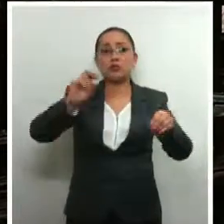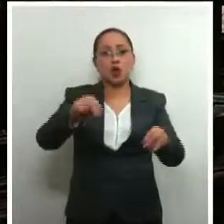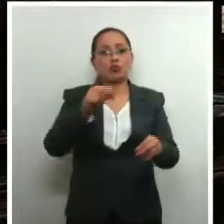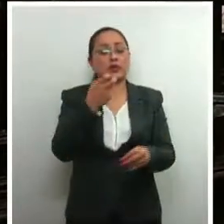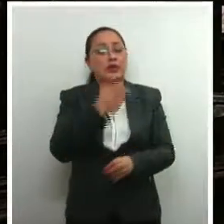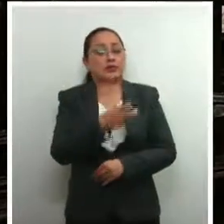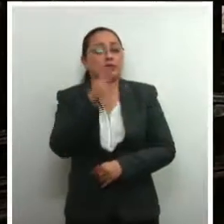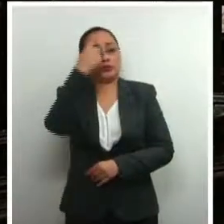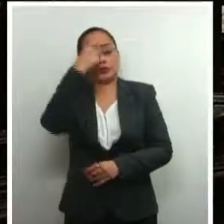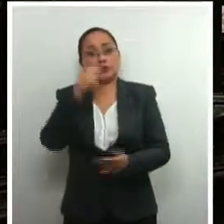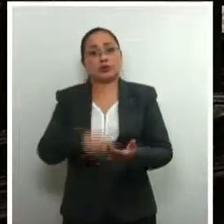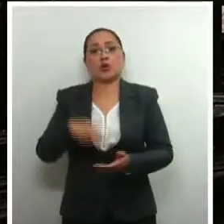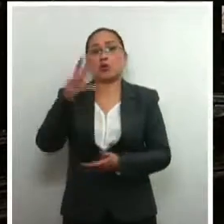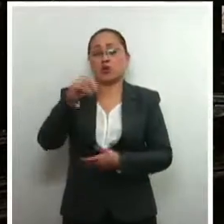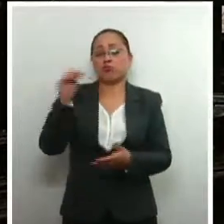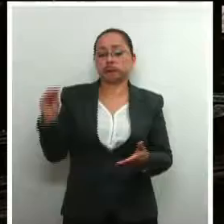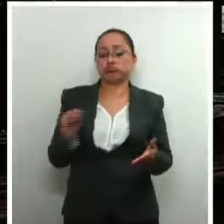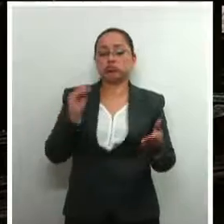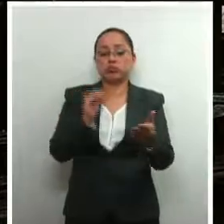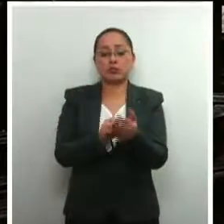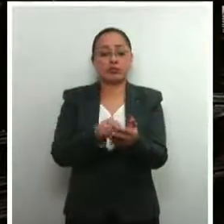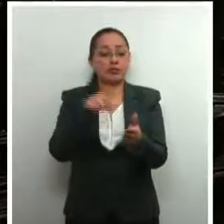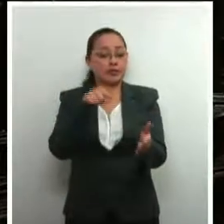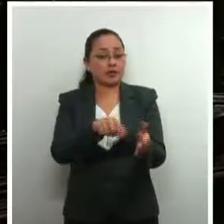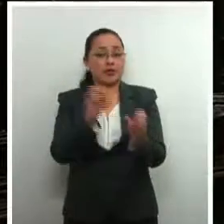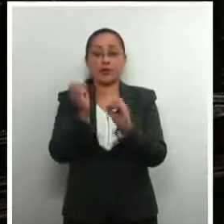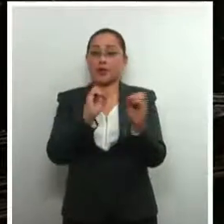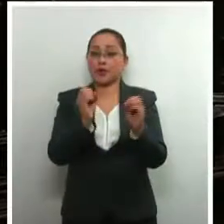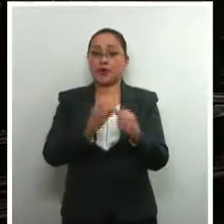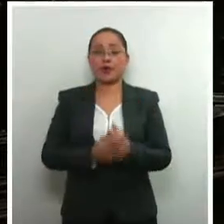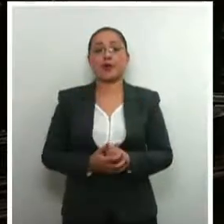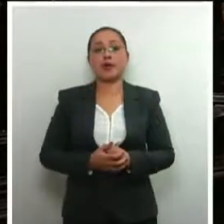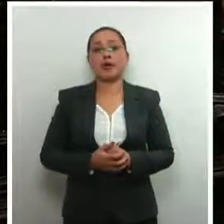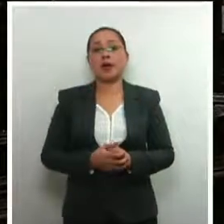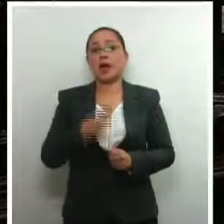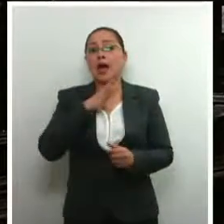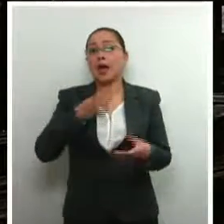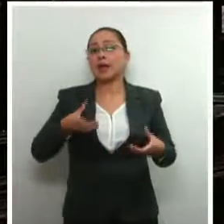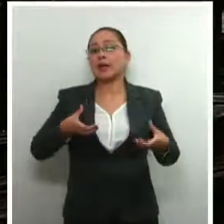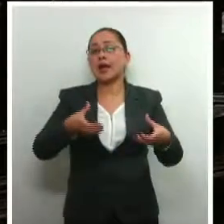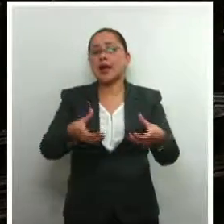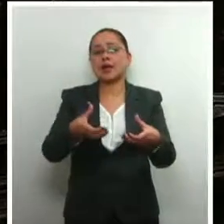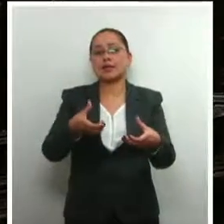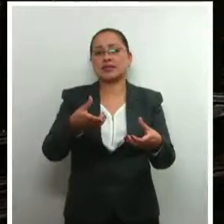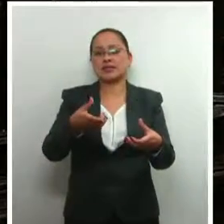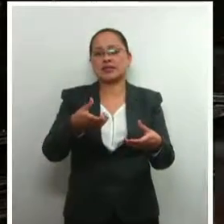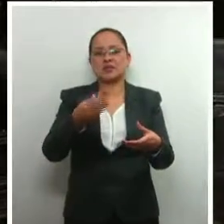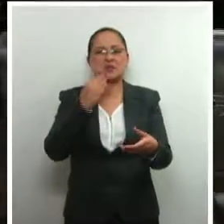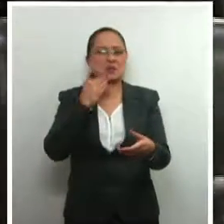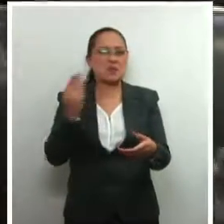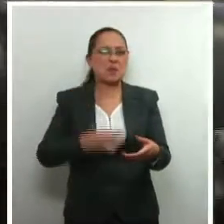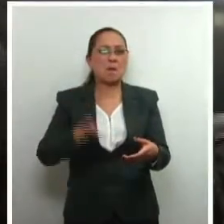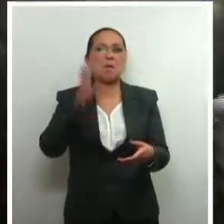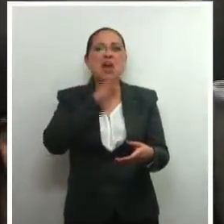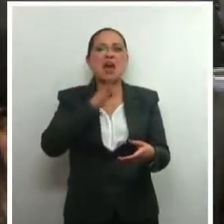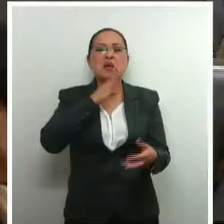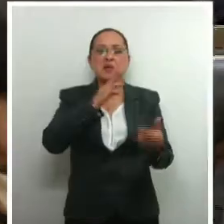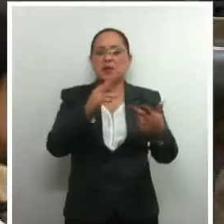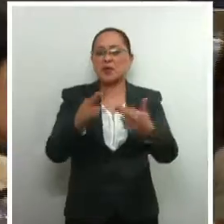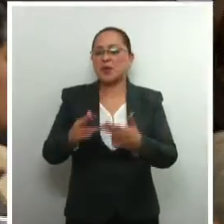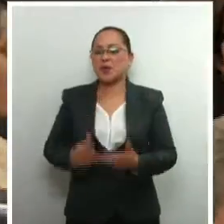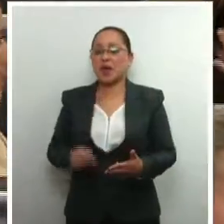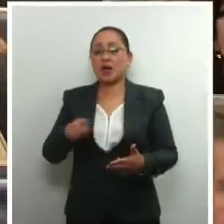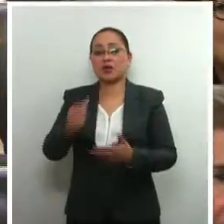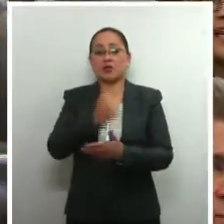creo yo que está contemplado. Hay calles que están en muy mal estado. Vivimos en una